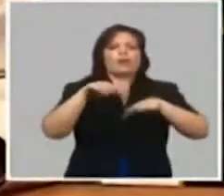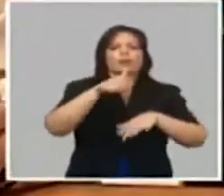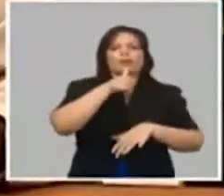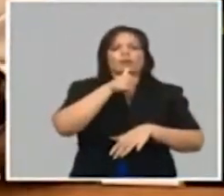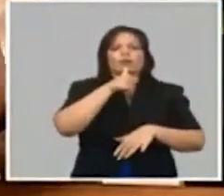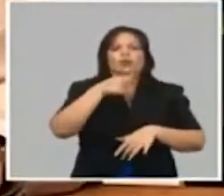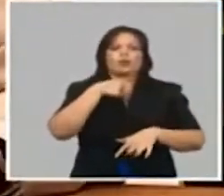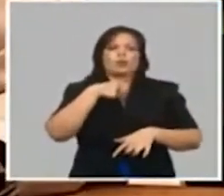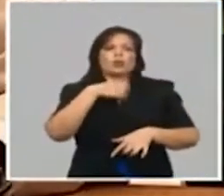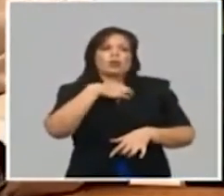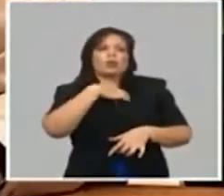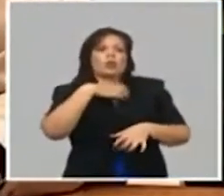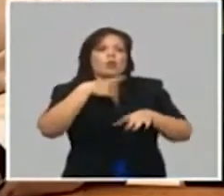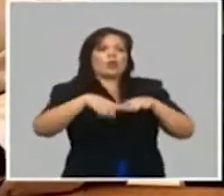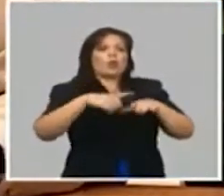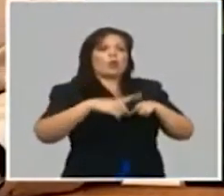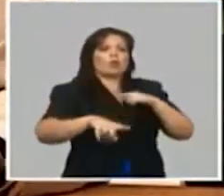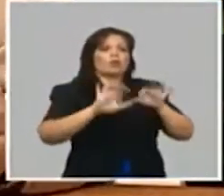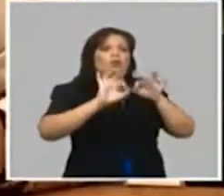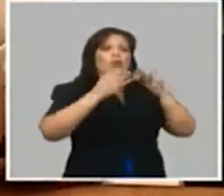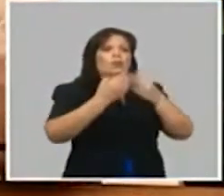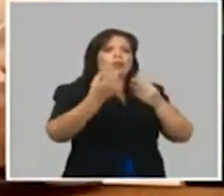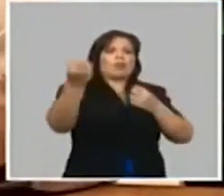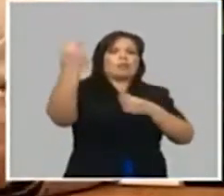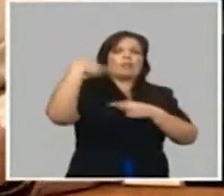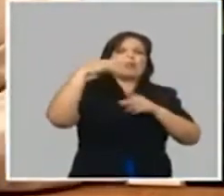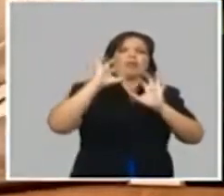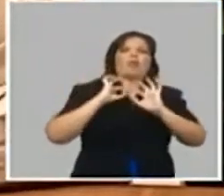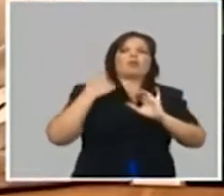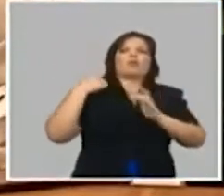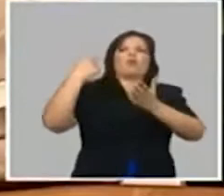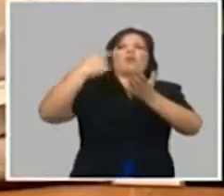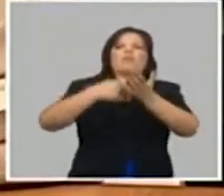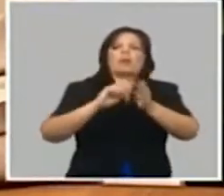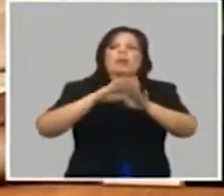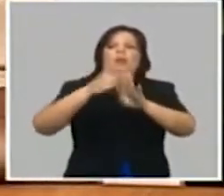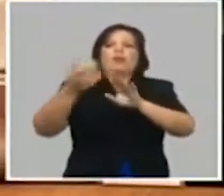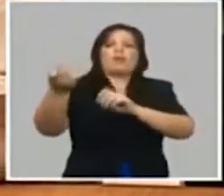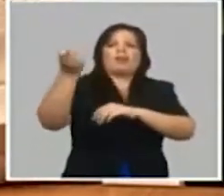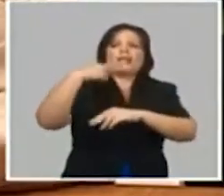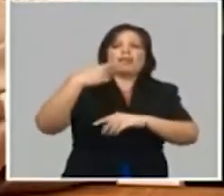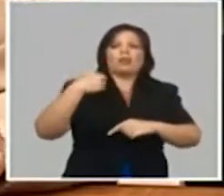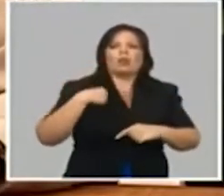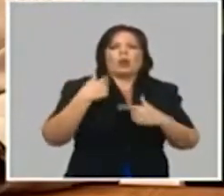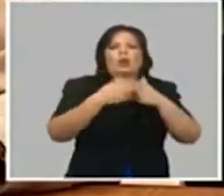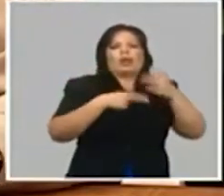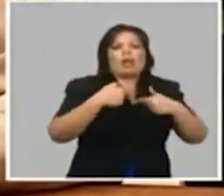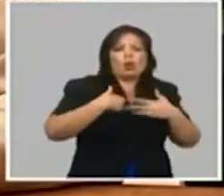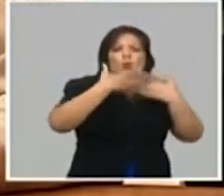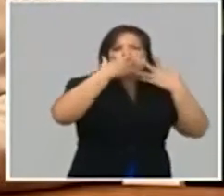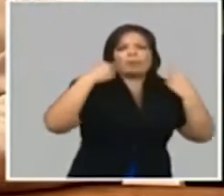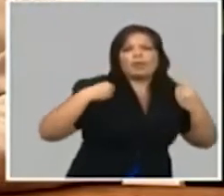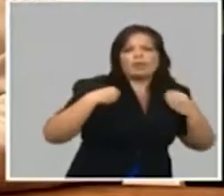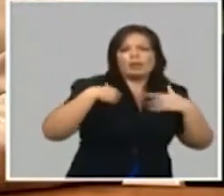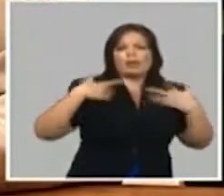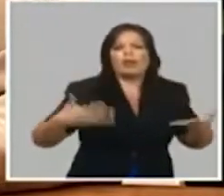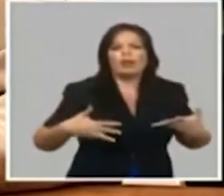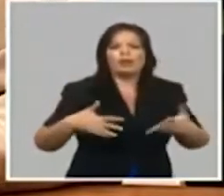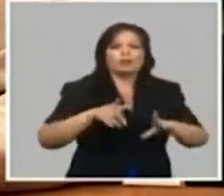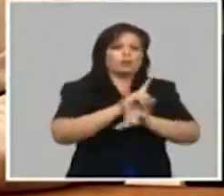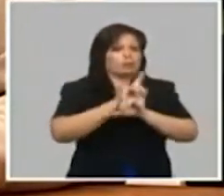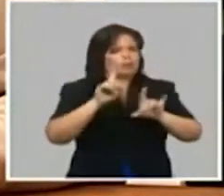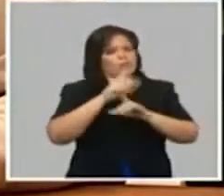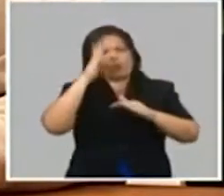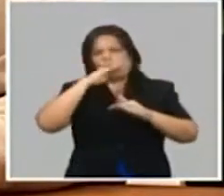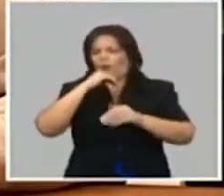con mis cargas que están en los almacenes? Porque si me la declaran, no. Todo automáticamente declaramos las prórrogas